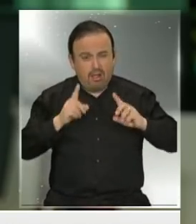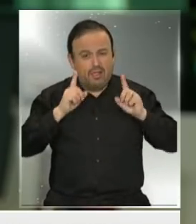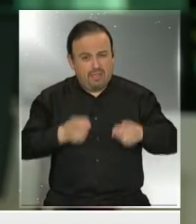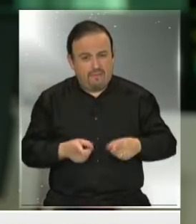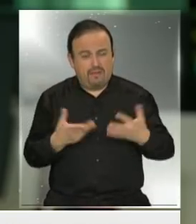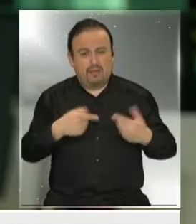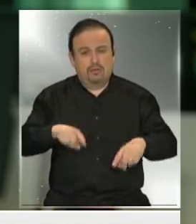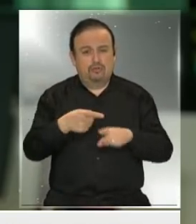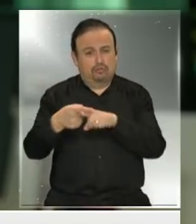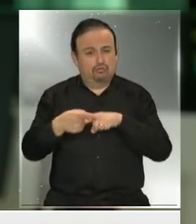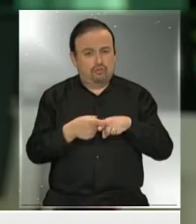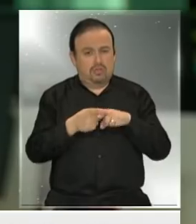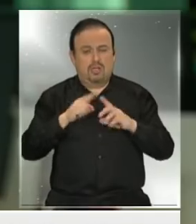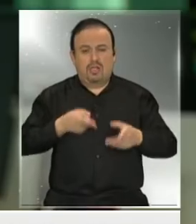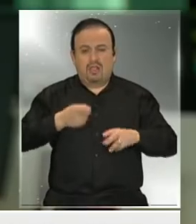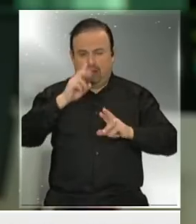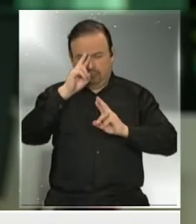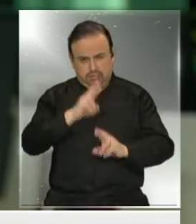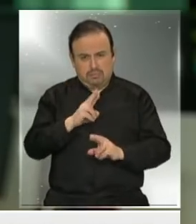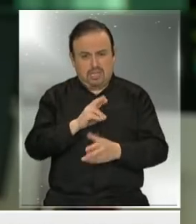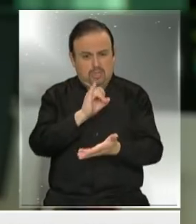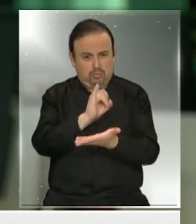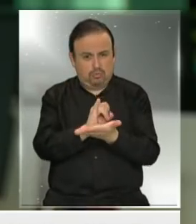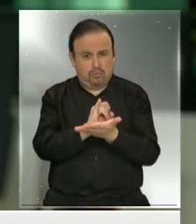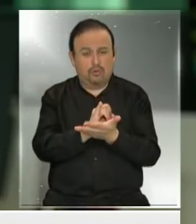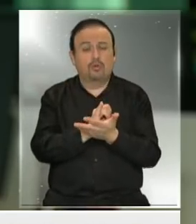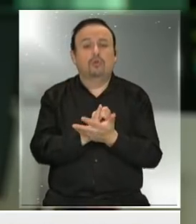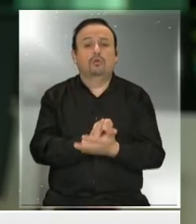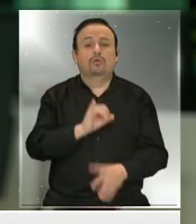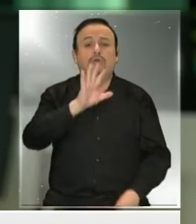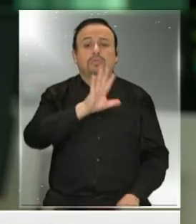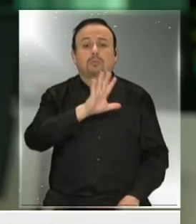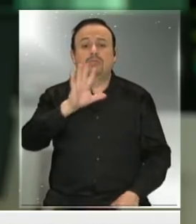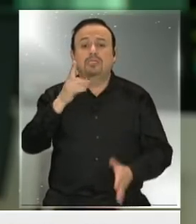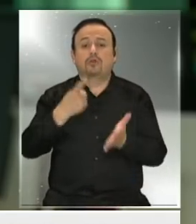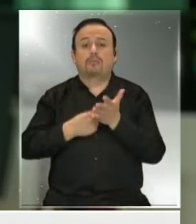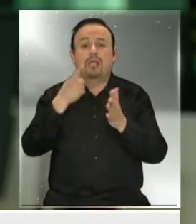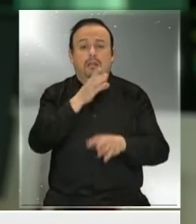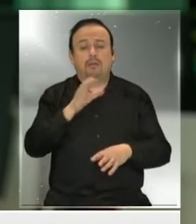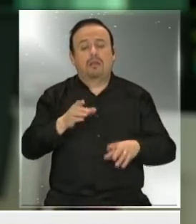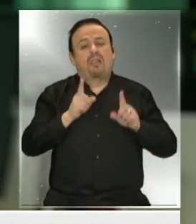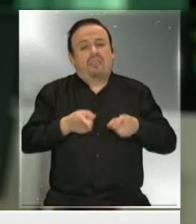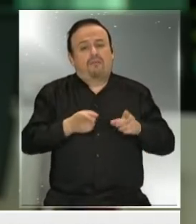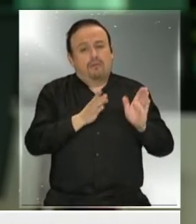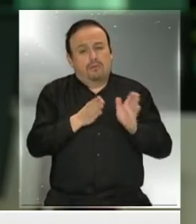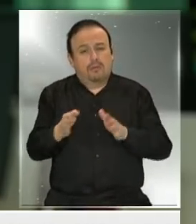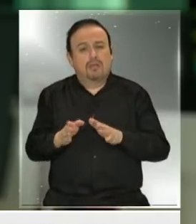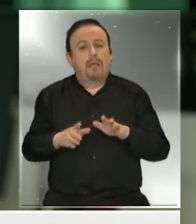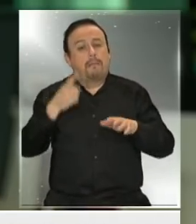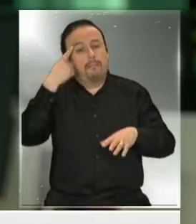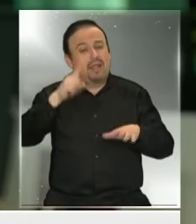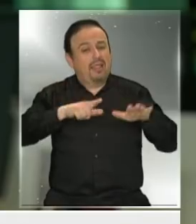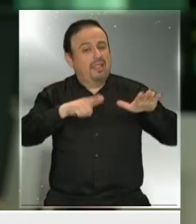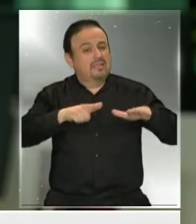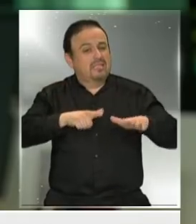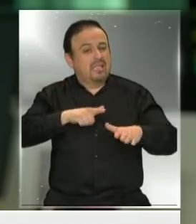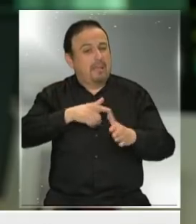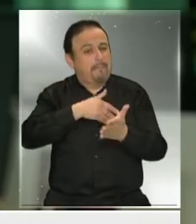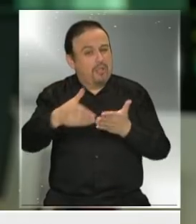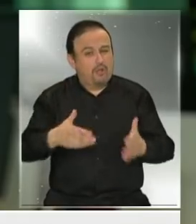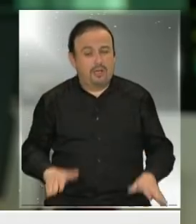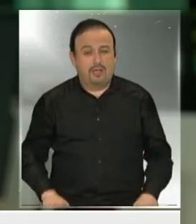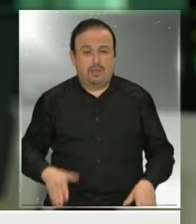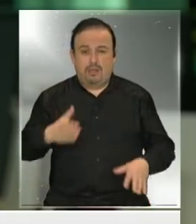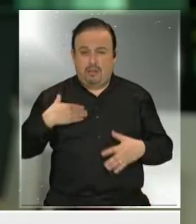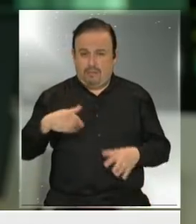medida que como sociedad respetemos a la institución que son 55 mil hombres que tienen que mantener en orden para 17 millones si nosotros